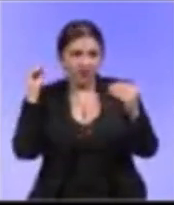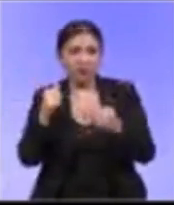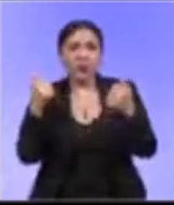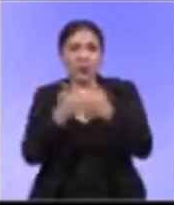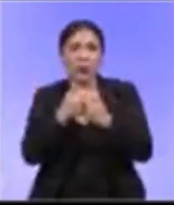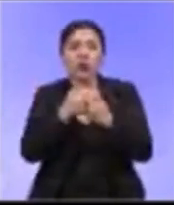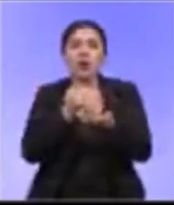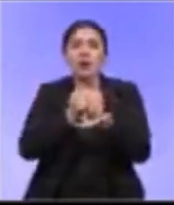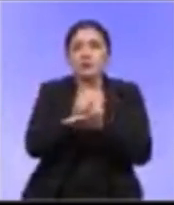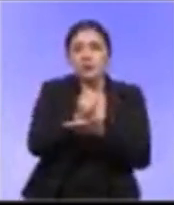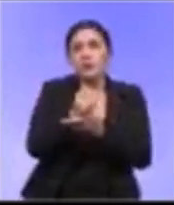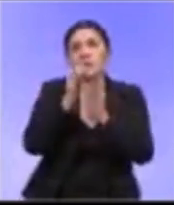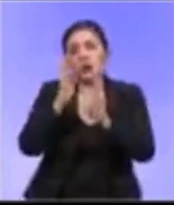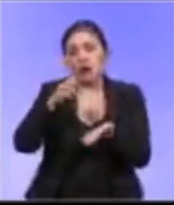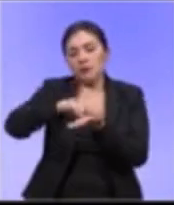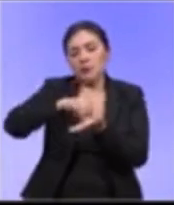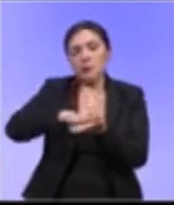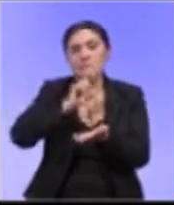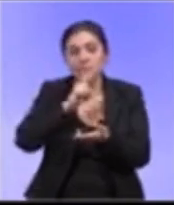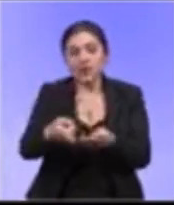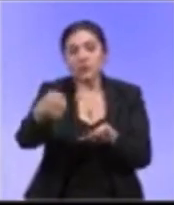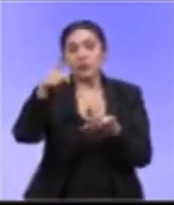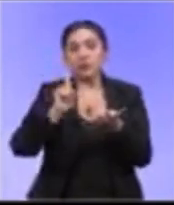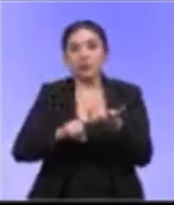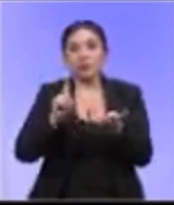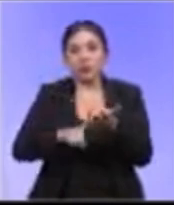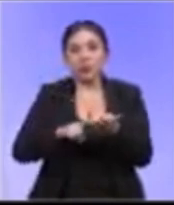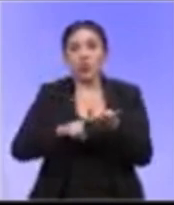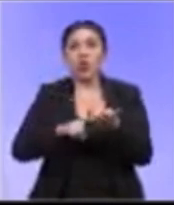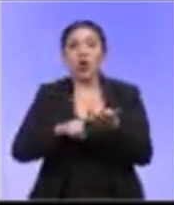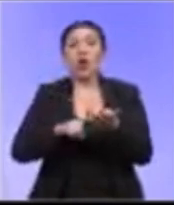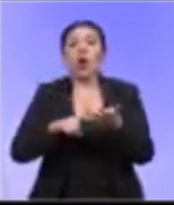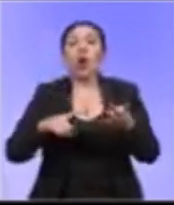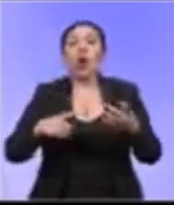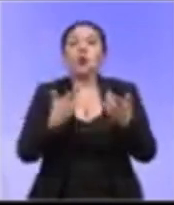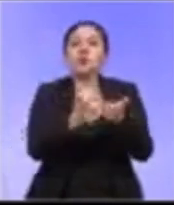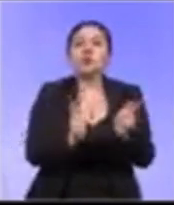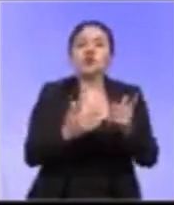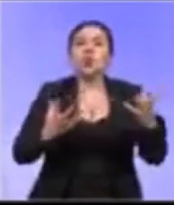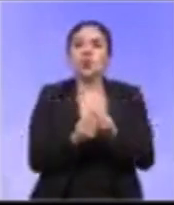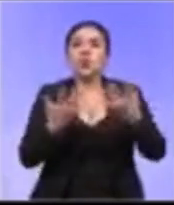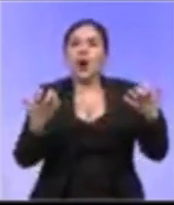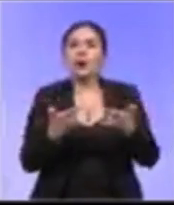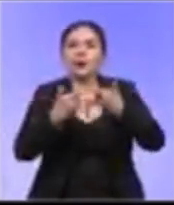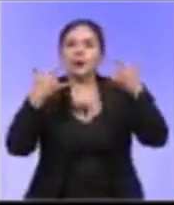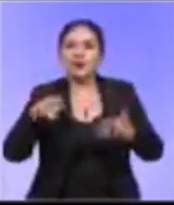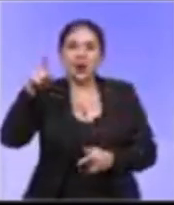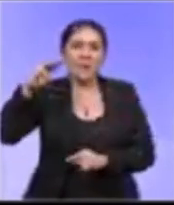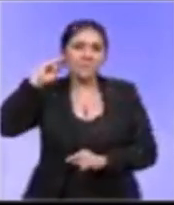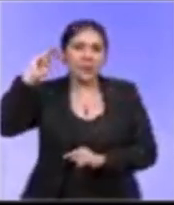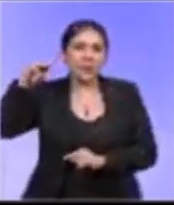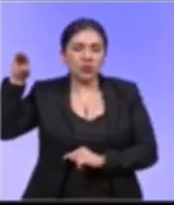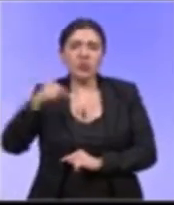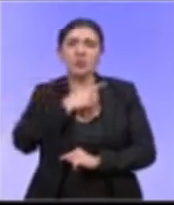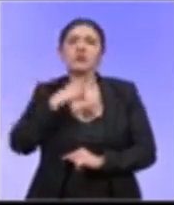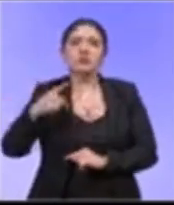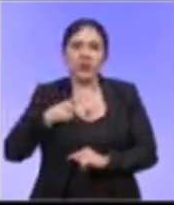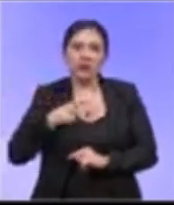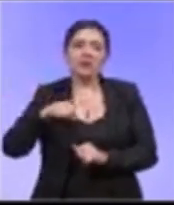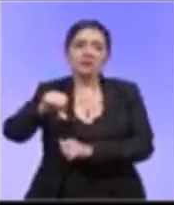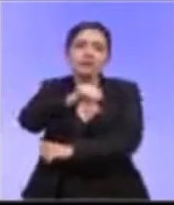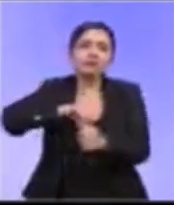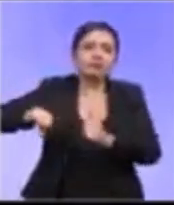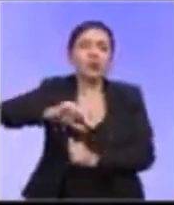resoluciones controvertidas cuarto la coalición juntos haremos historia en michoacán tener deberá sustituir